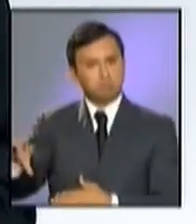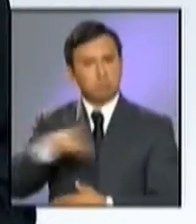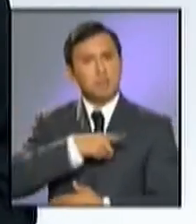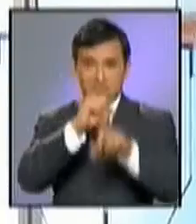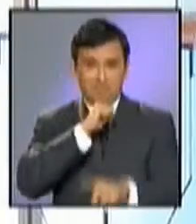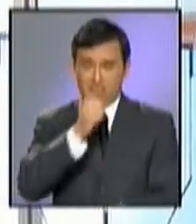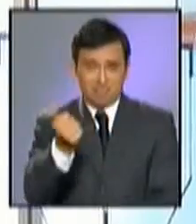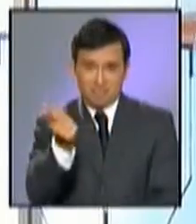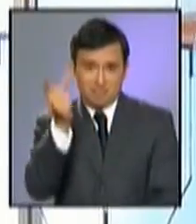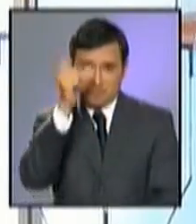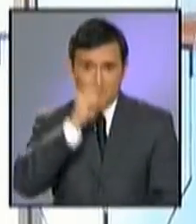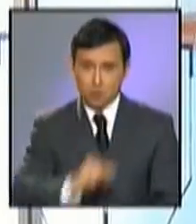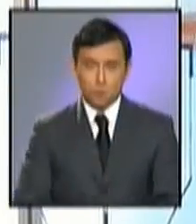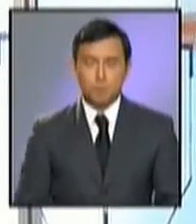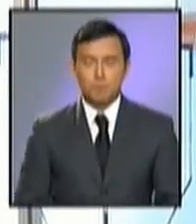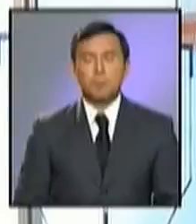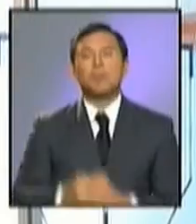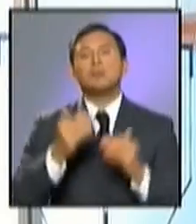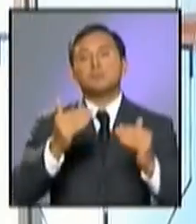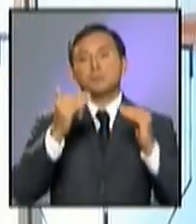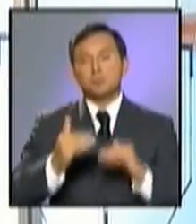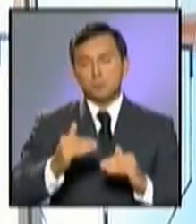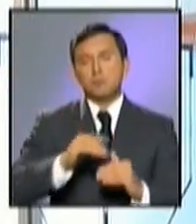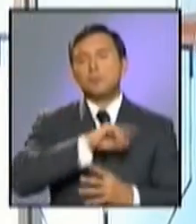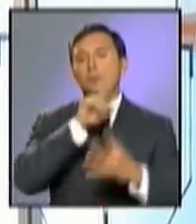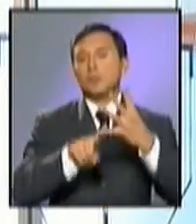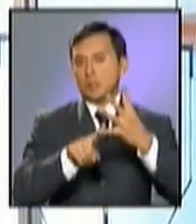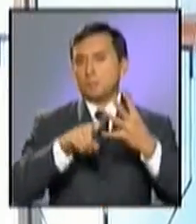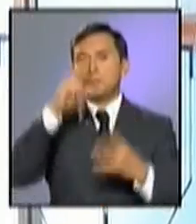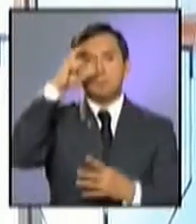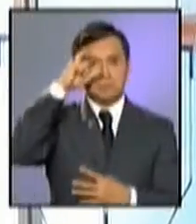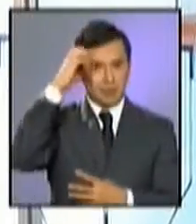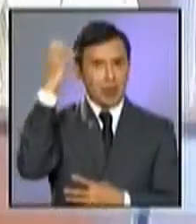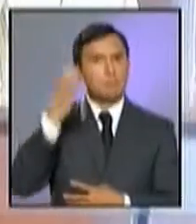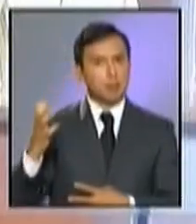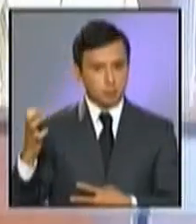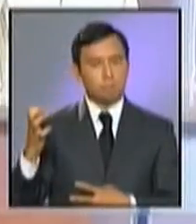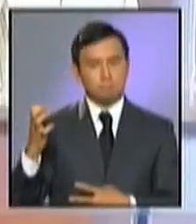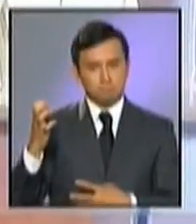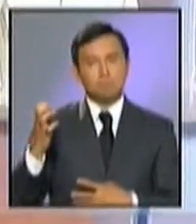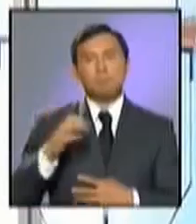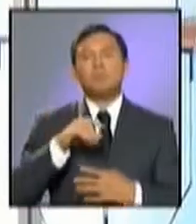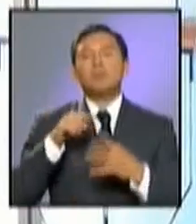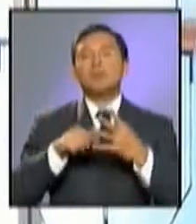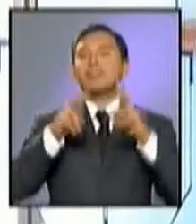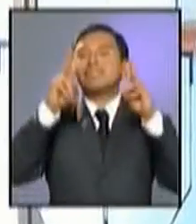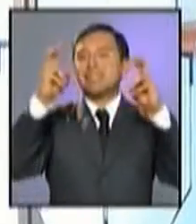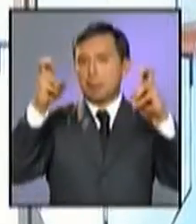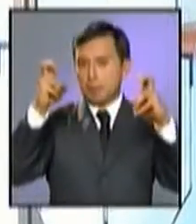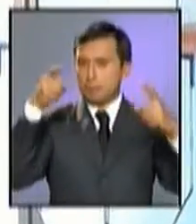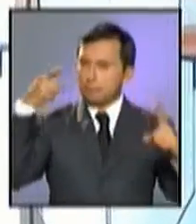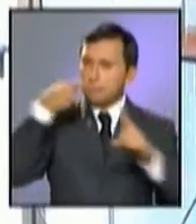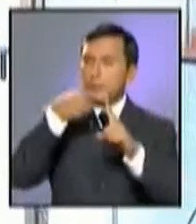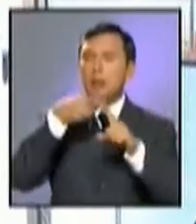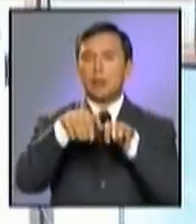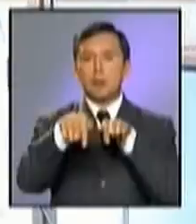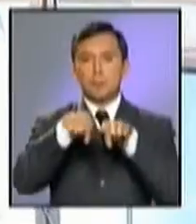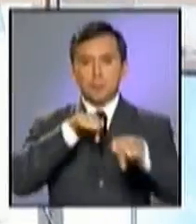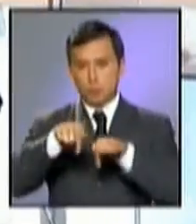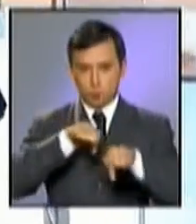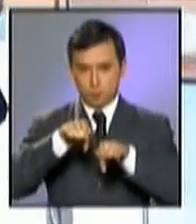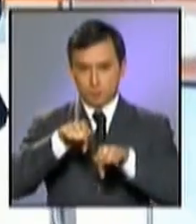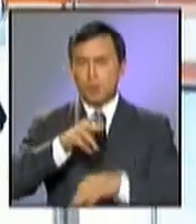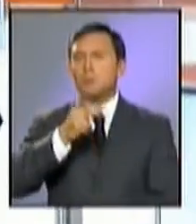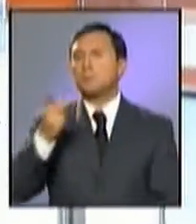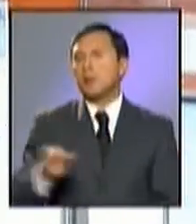Gabriel Cuadri intercambien puntos de vista sobre política y gobierno, México en el mundo y desarrollo social y sustentable en el segundo